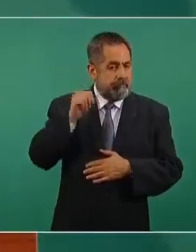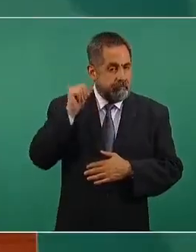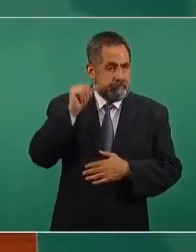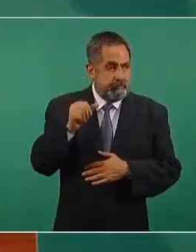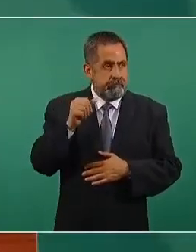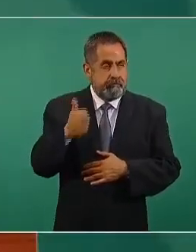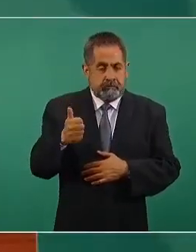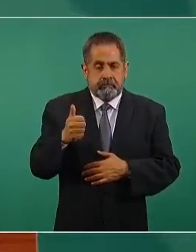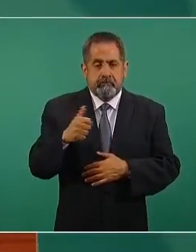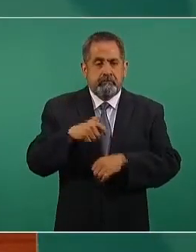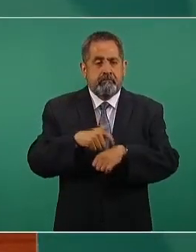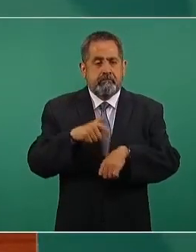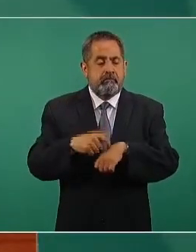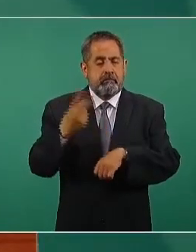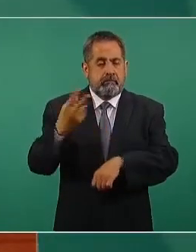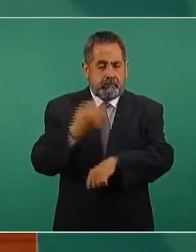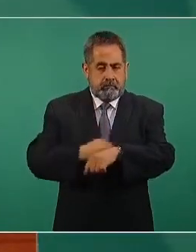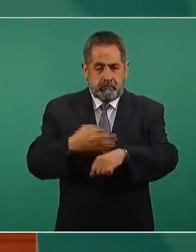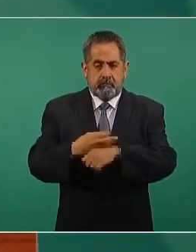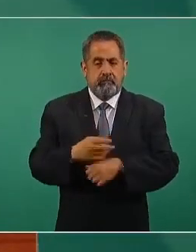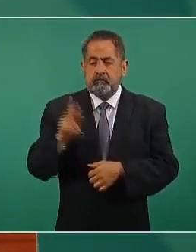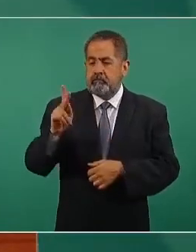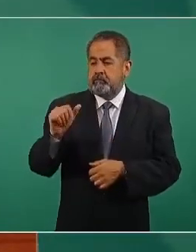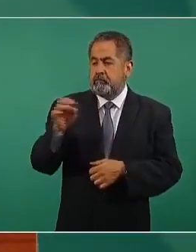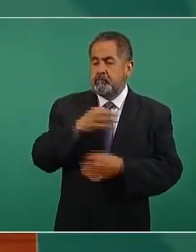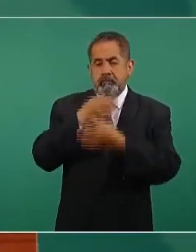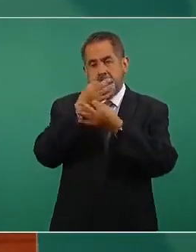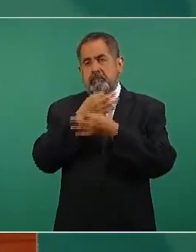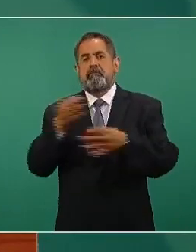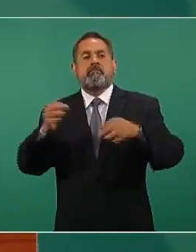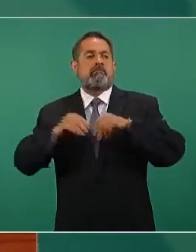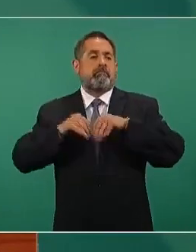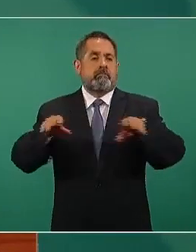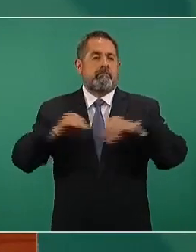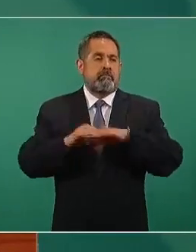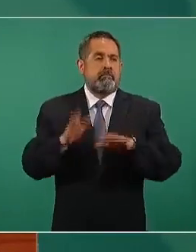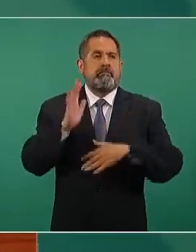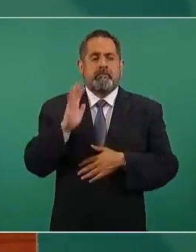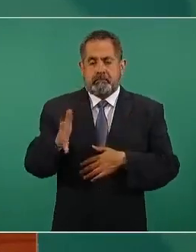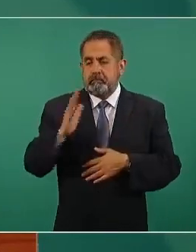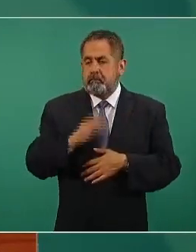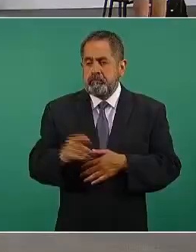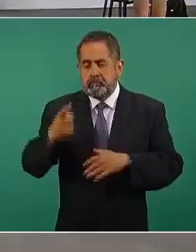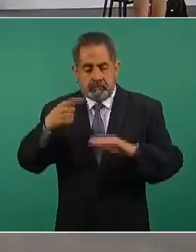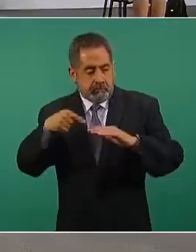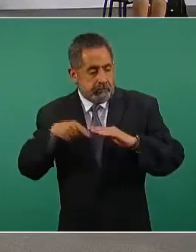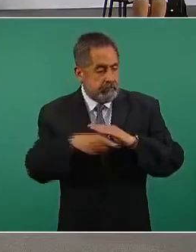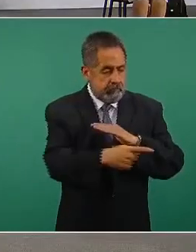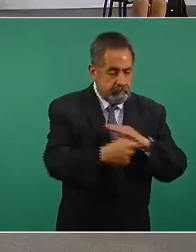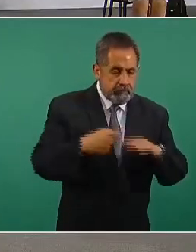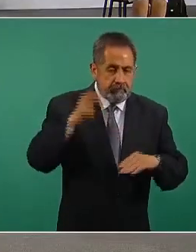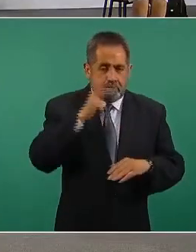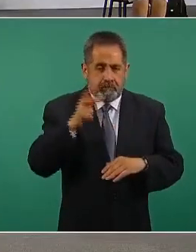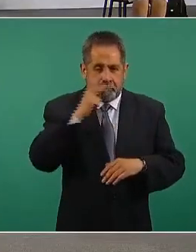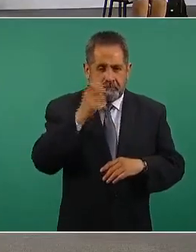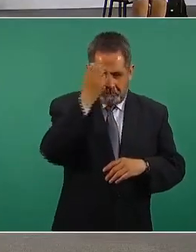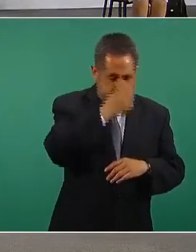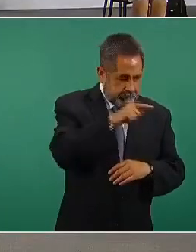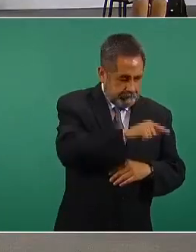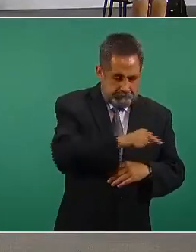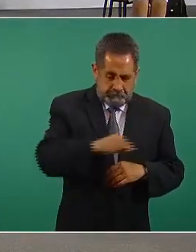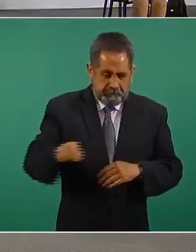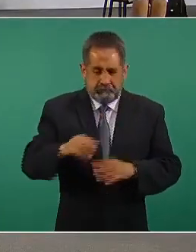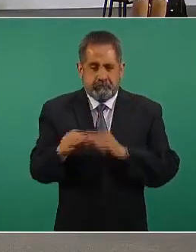las 14 horas, Pemex dio a conocer los resultados de la prueba de hermeticidad, mismos que arrojan un